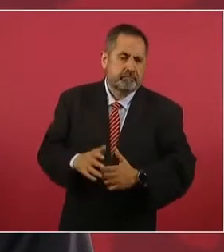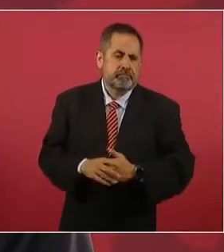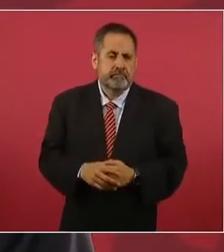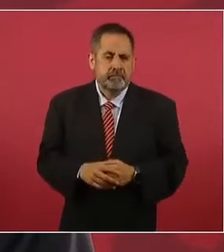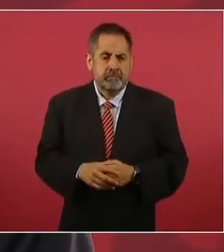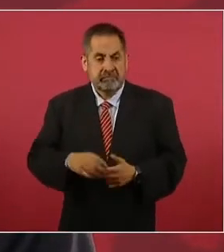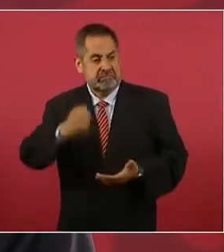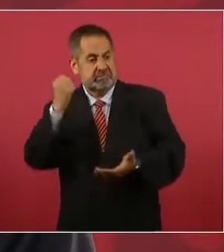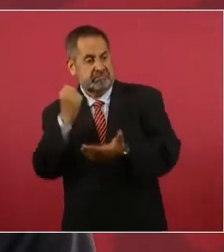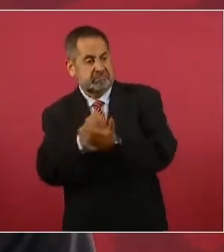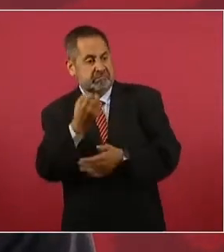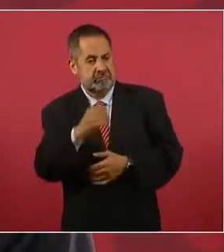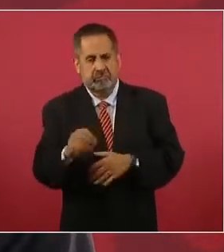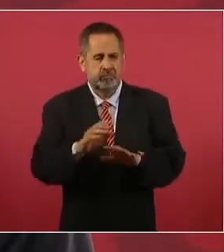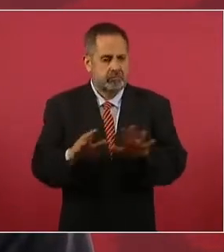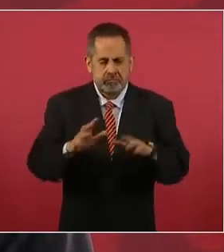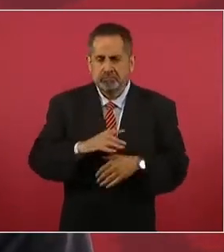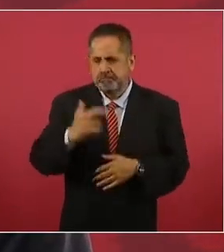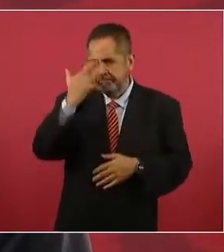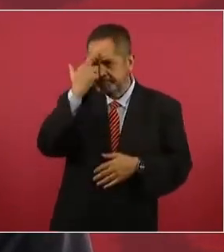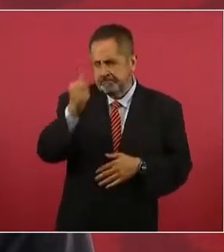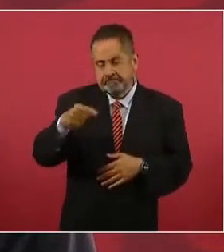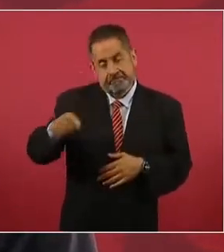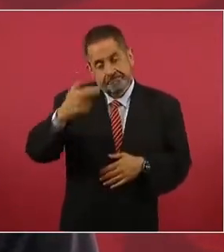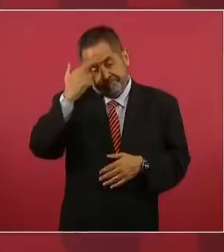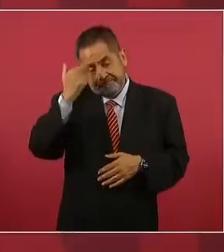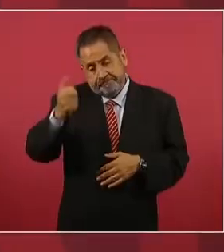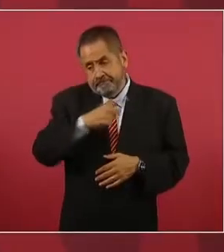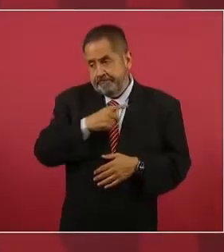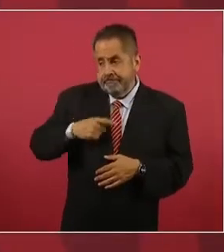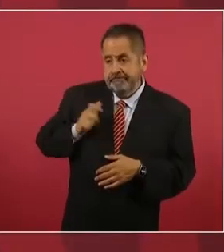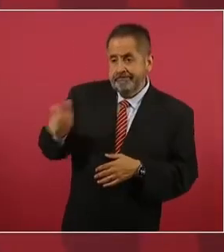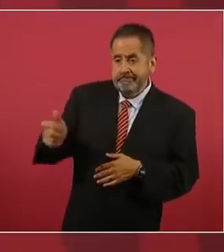Nada por la fuerza, todo por la razón y el derecho.